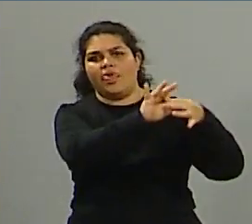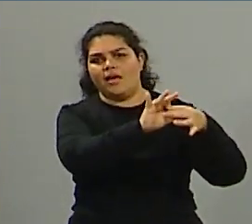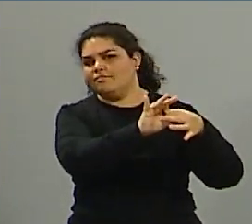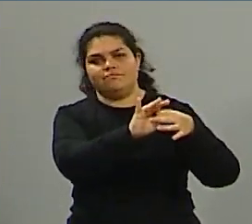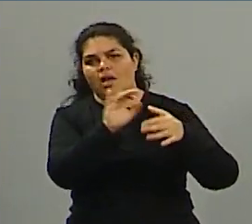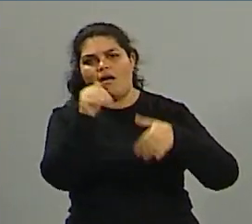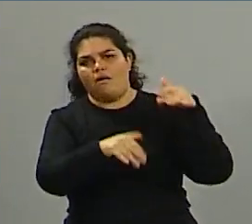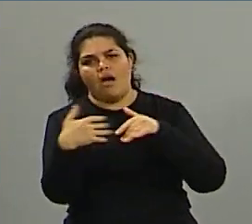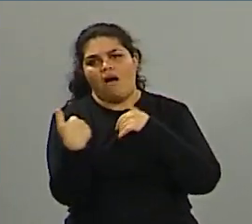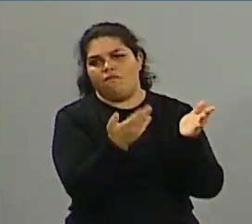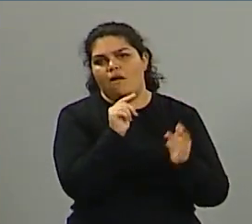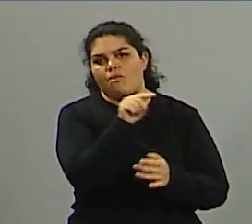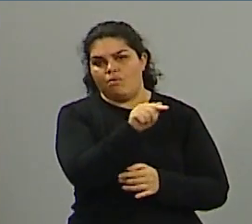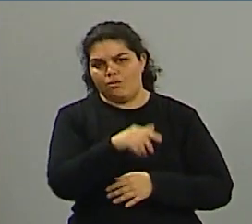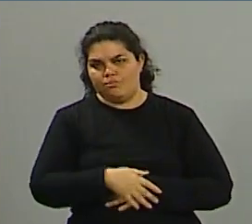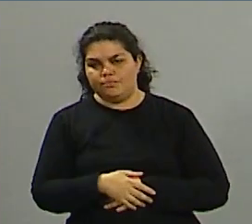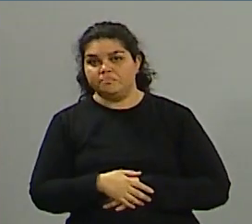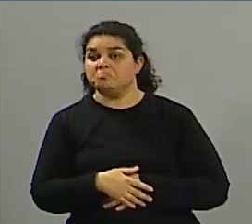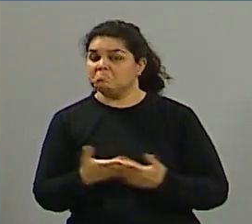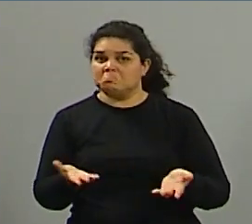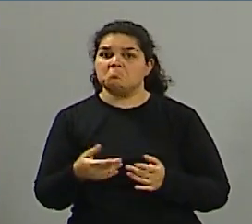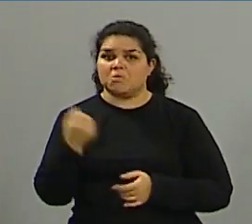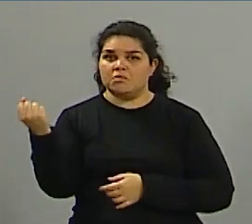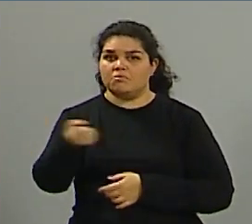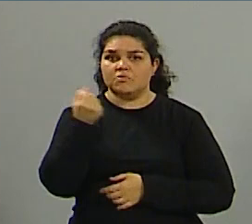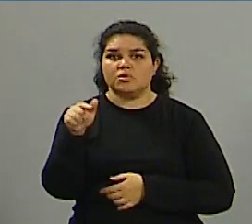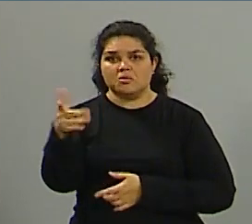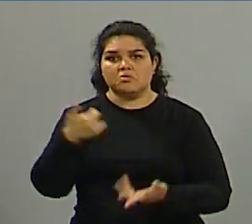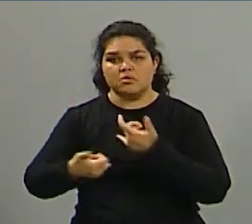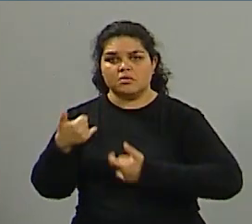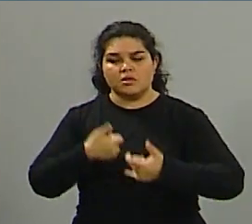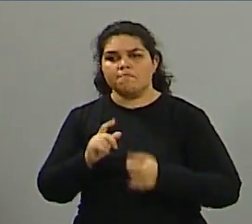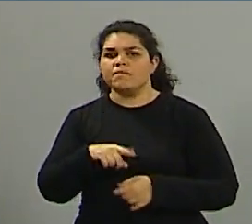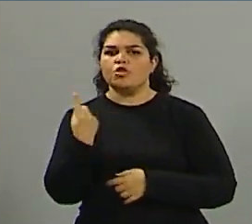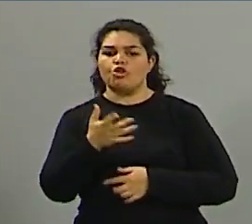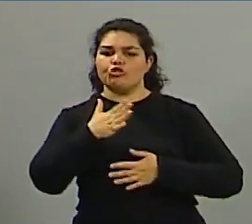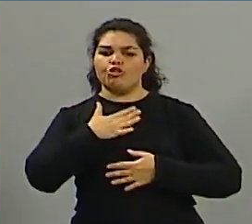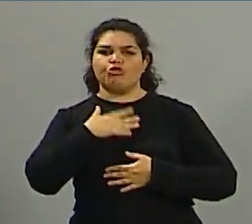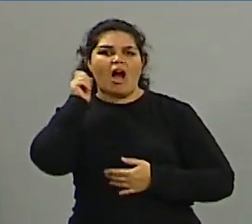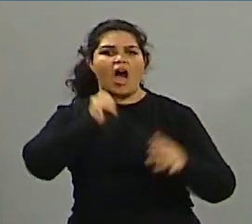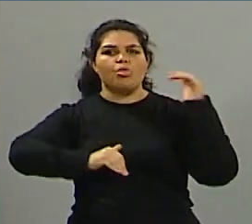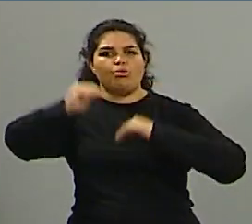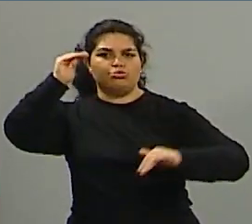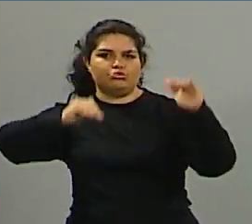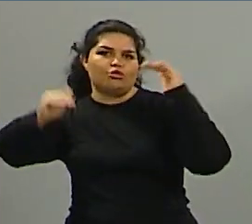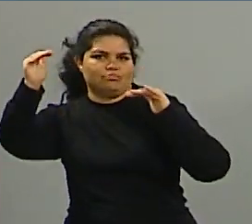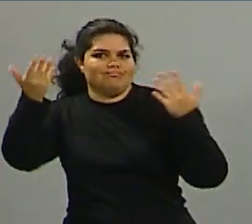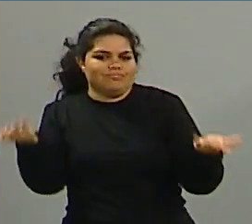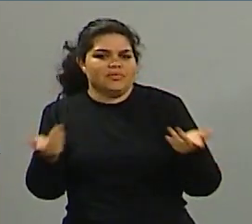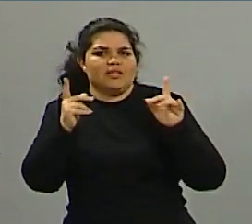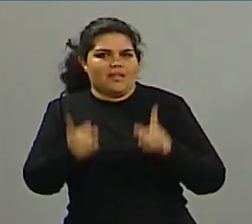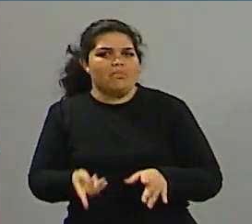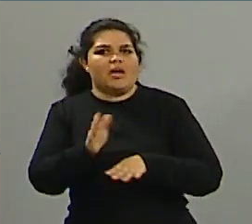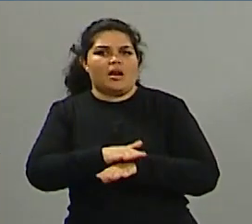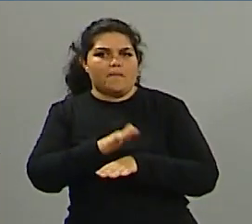es muy importante lo que acabas de decir, que también lo decías anteriormente, Lorena, esto que transmitimos nosotros. Ellos obviamente ven, aunque uno